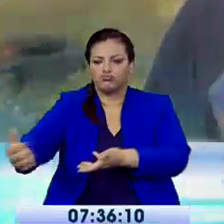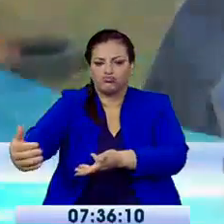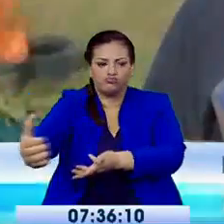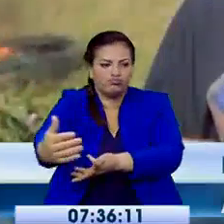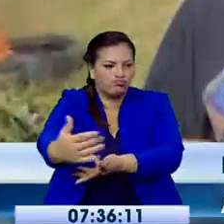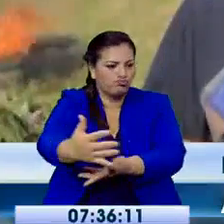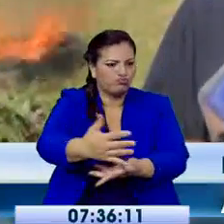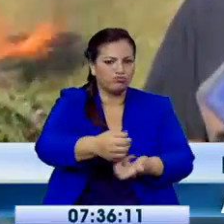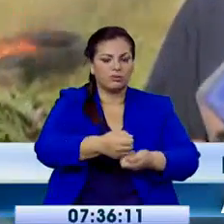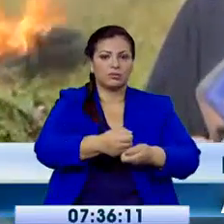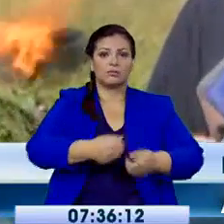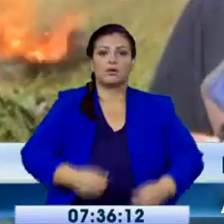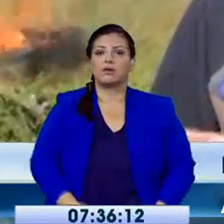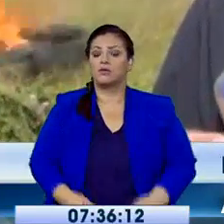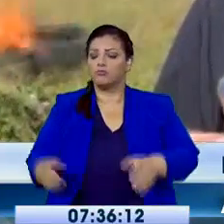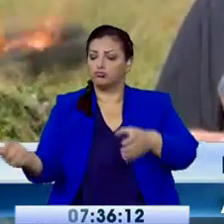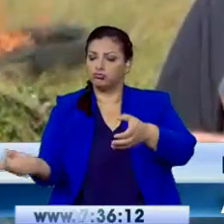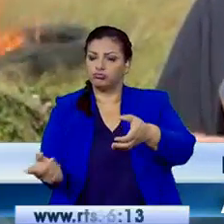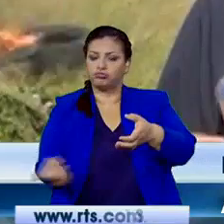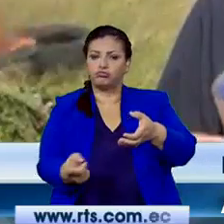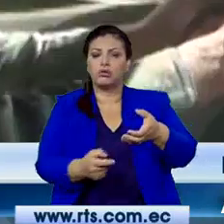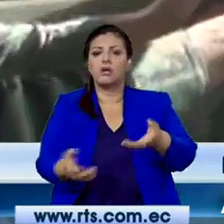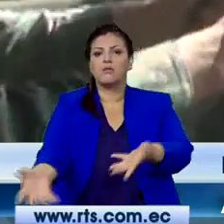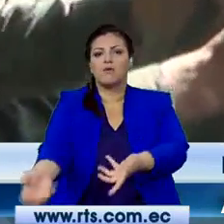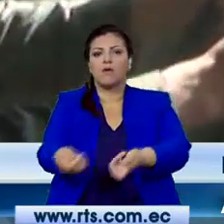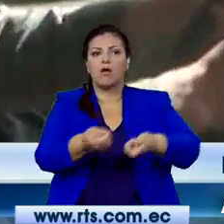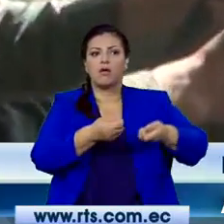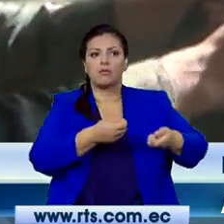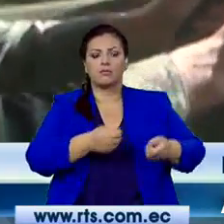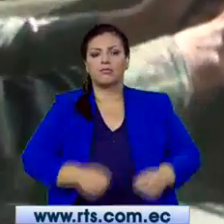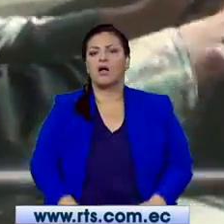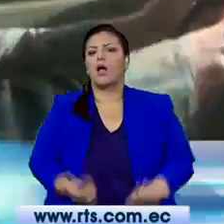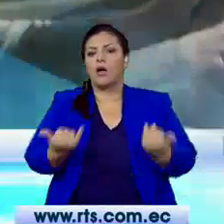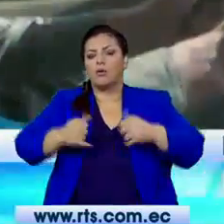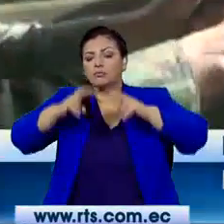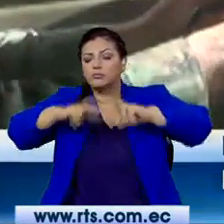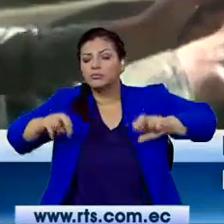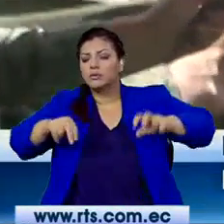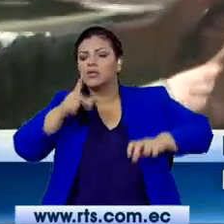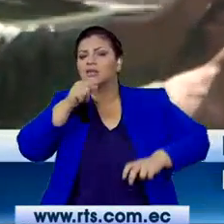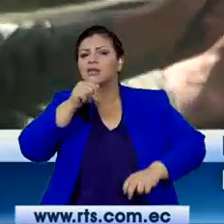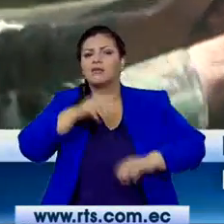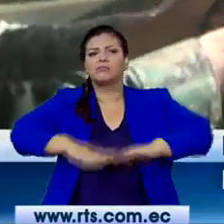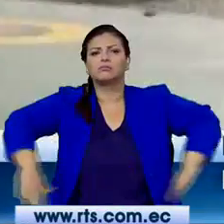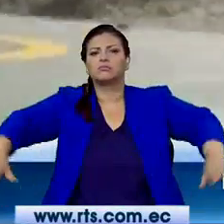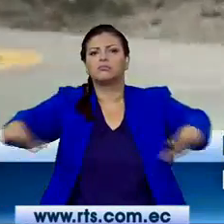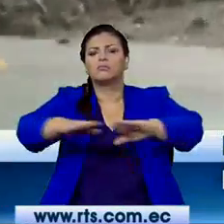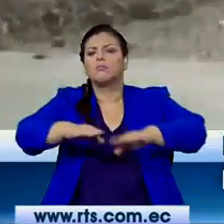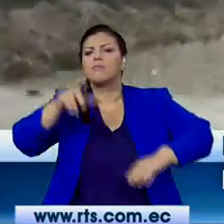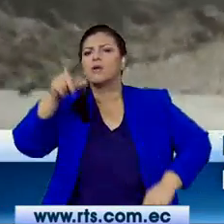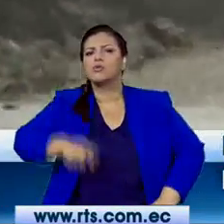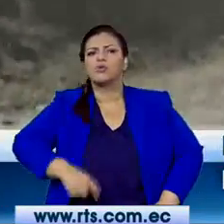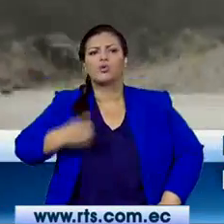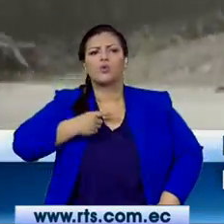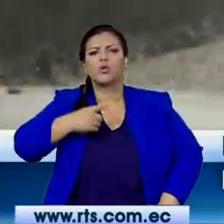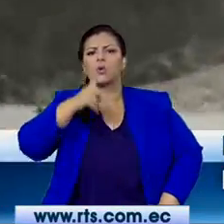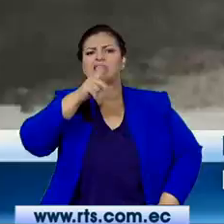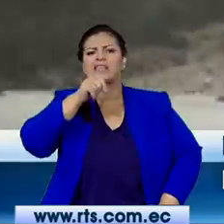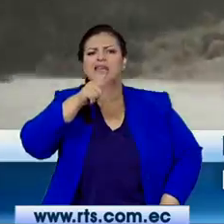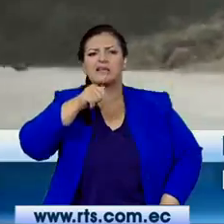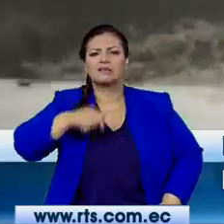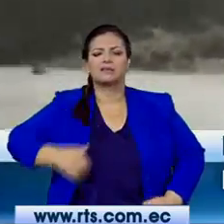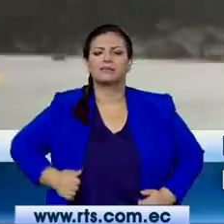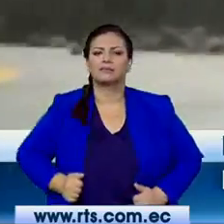poder tratar dar con el objetivo de quién es el propietario al menos 90 efectivos militares se desplazaron por un